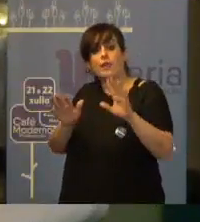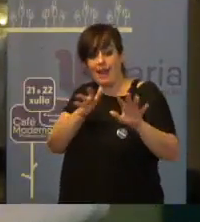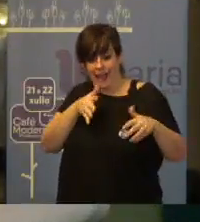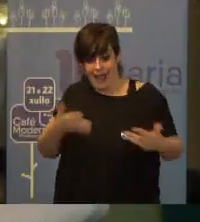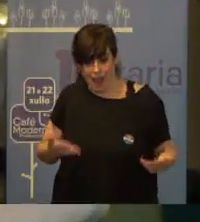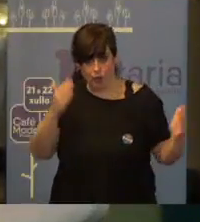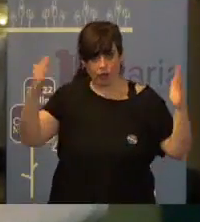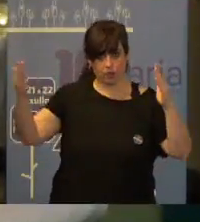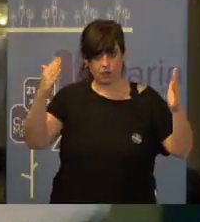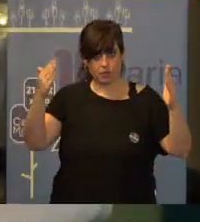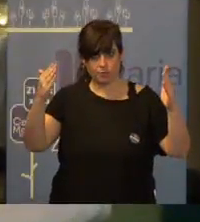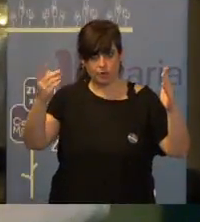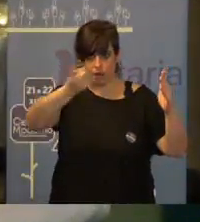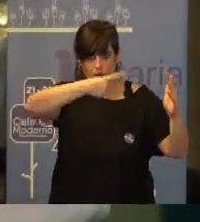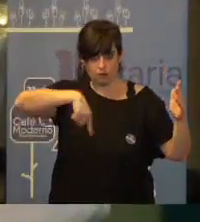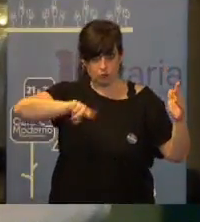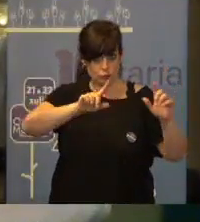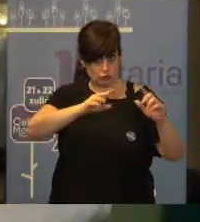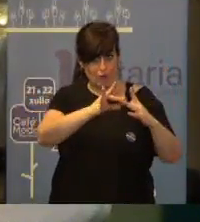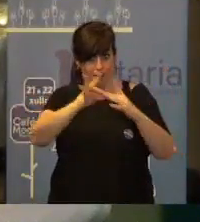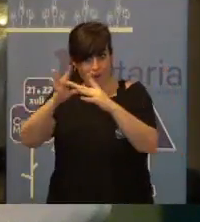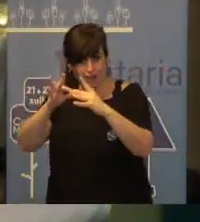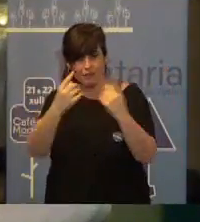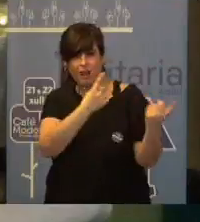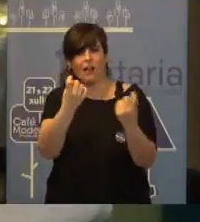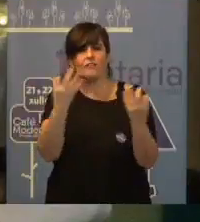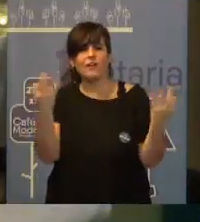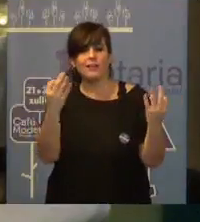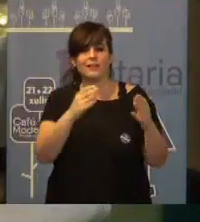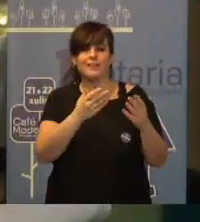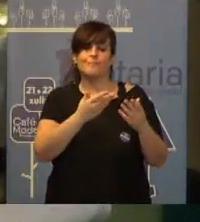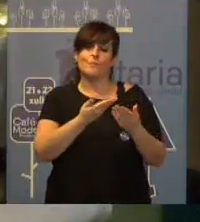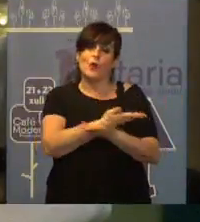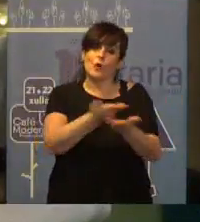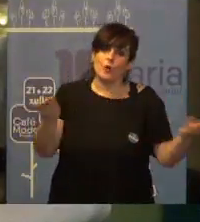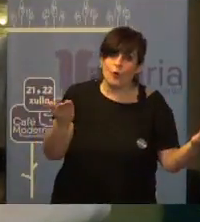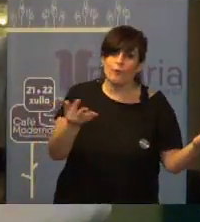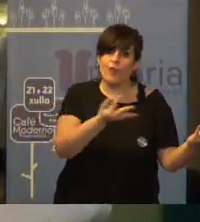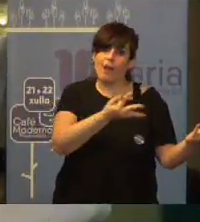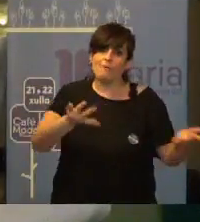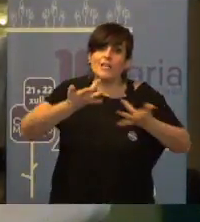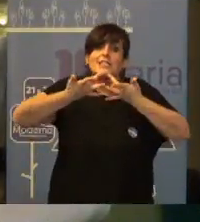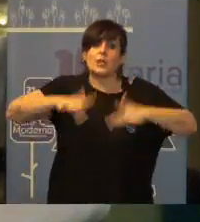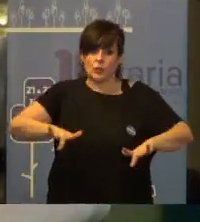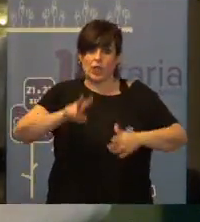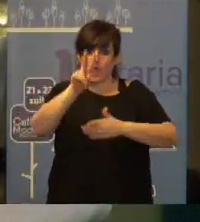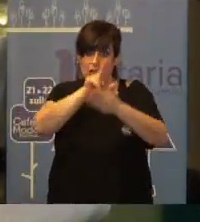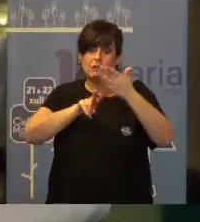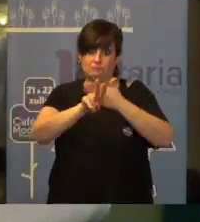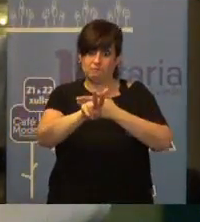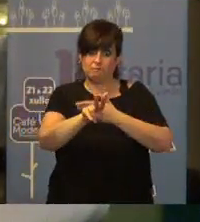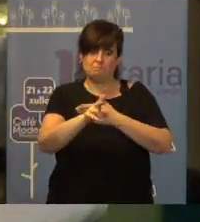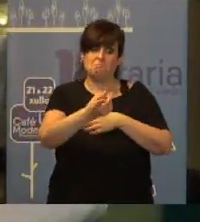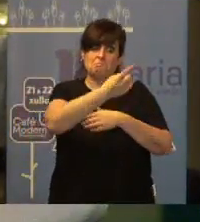que precisamos son confianza e asertividade. Ter a capacidade de decir claramente o que